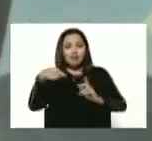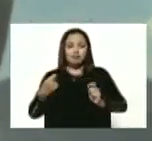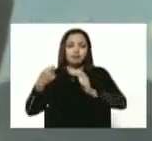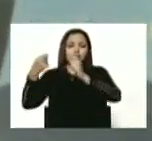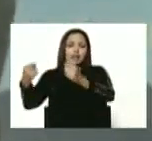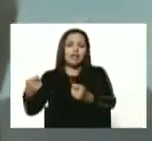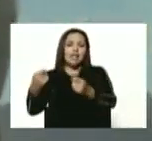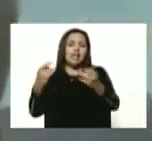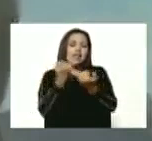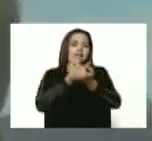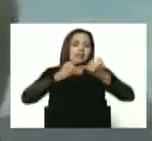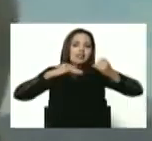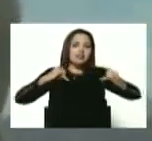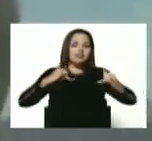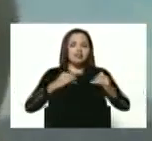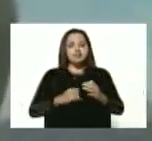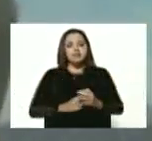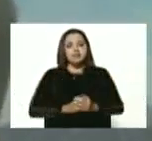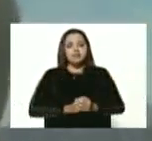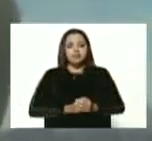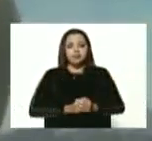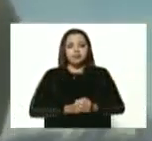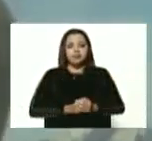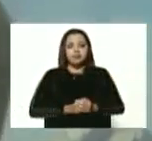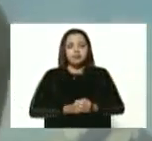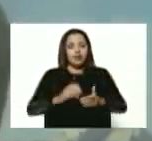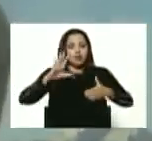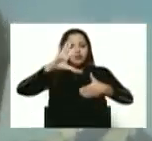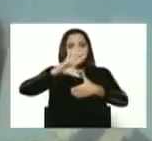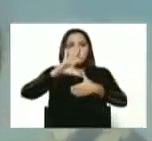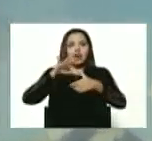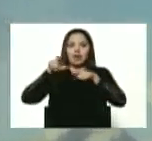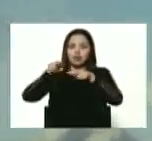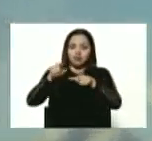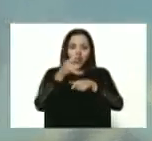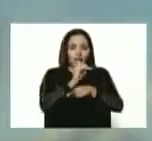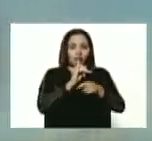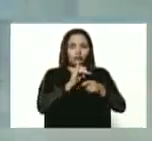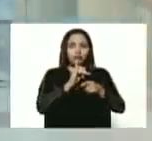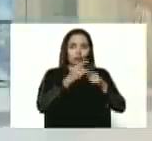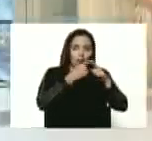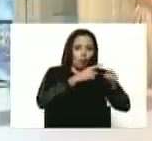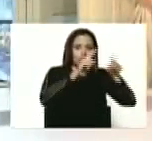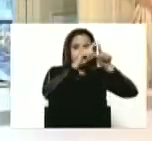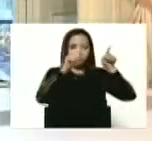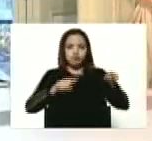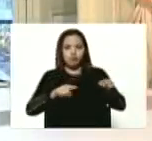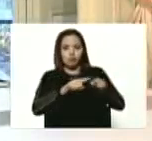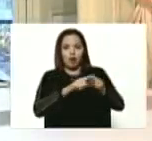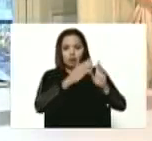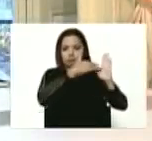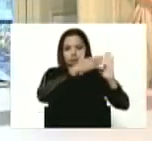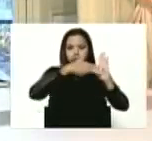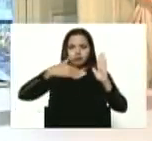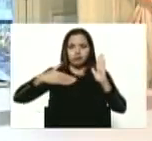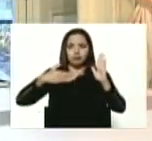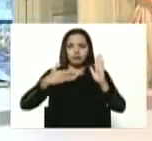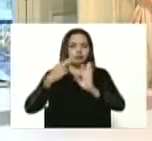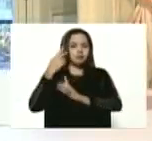independencia a Sudamérica. Y ahí está el otro cuadro del libertador Simón